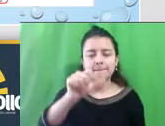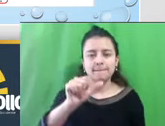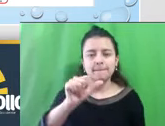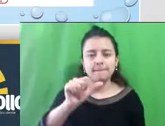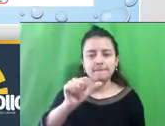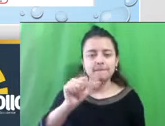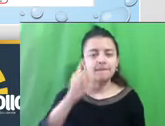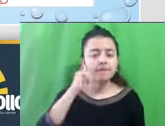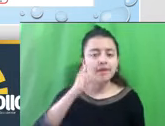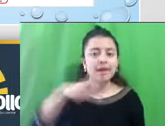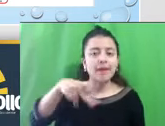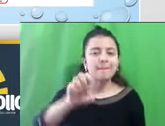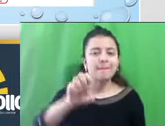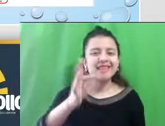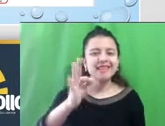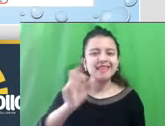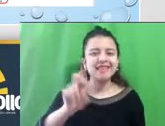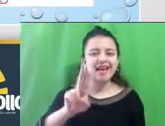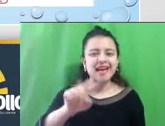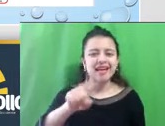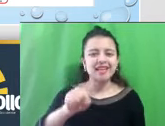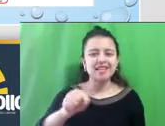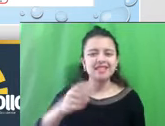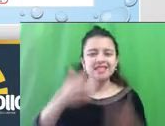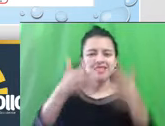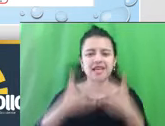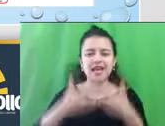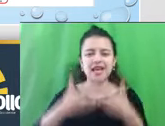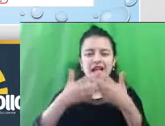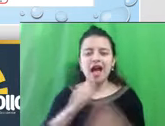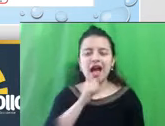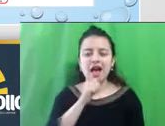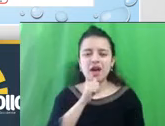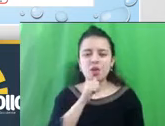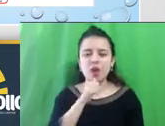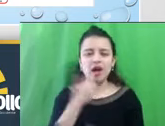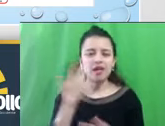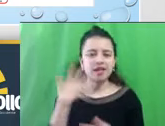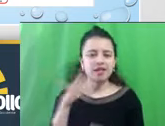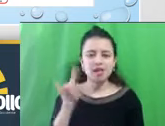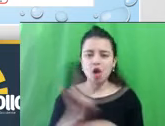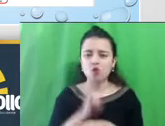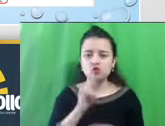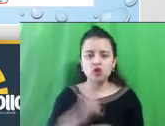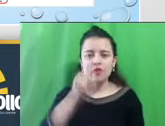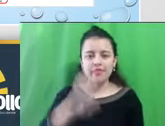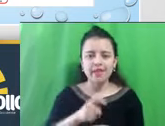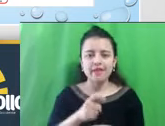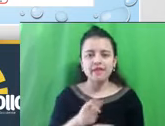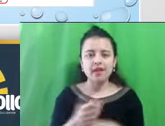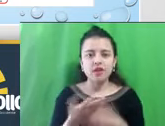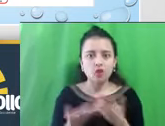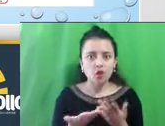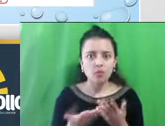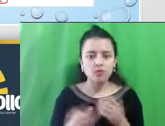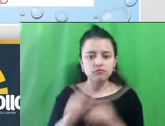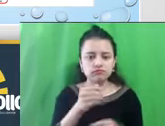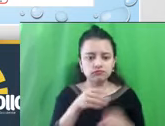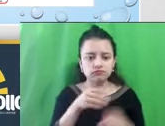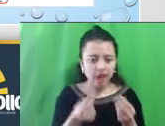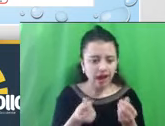agua potable, agua residual, planta de tratamiento de agua residual. En este momento, pues el municipio y la nación, ¿cierto?, han hecho un